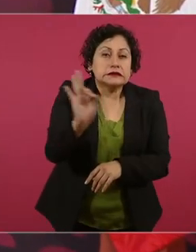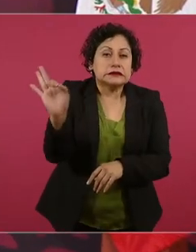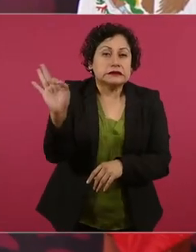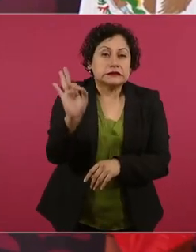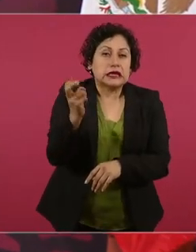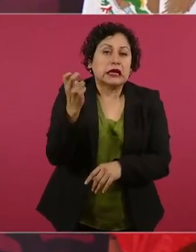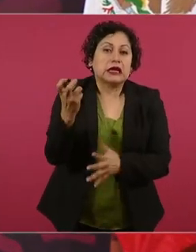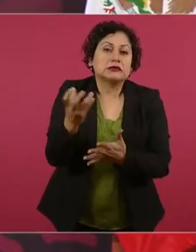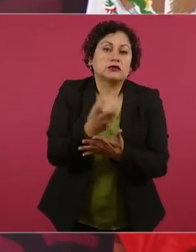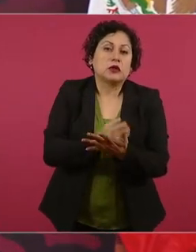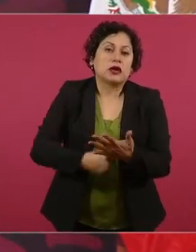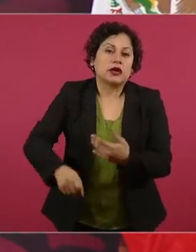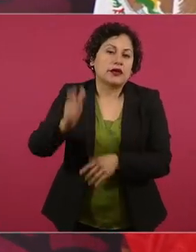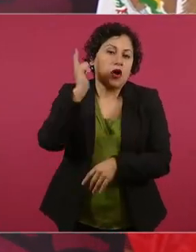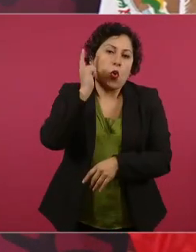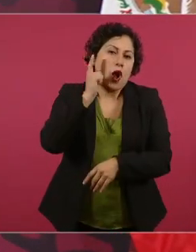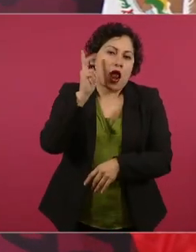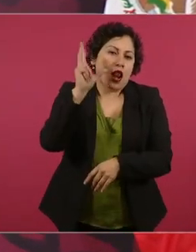allá,